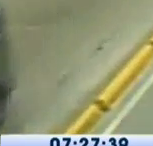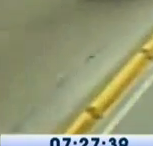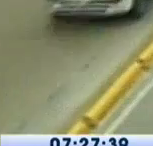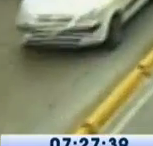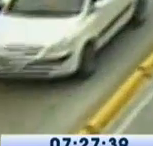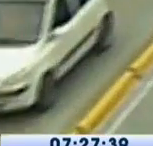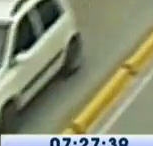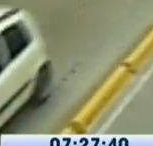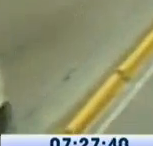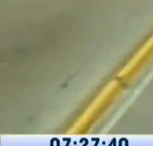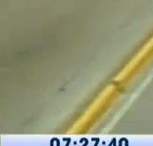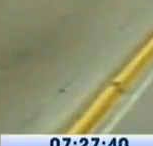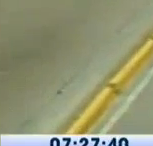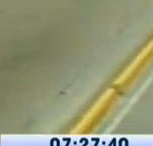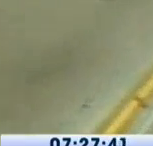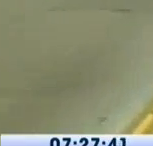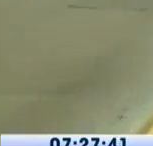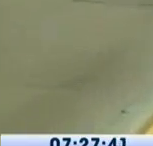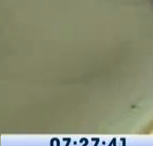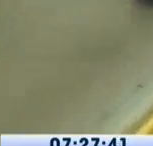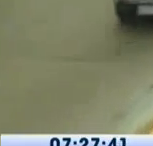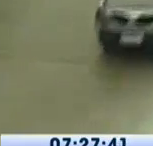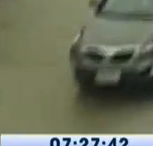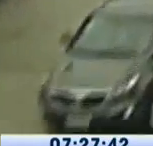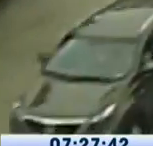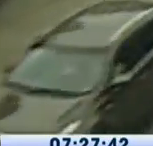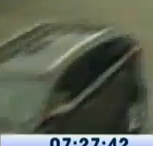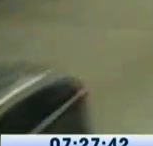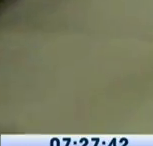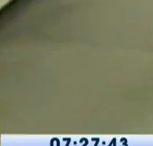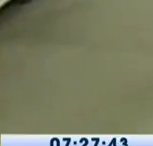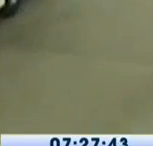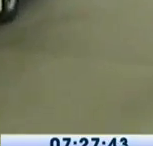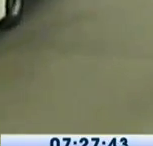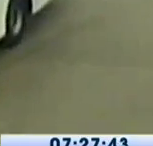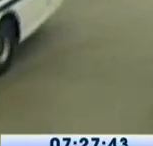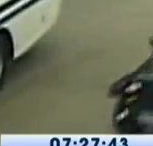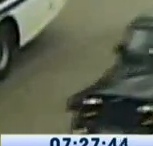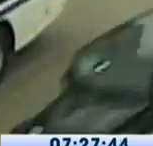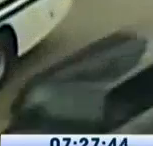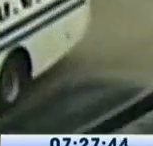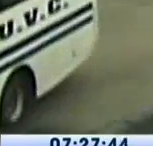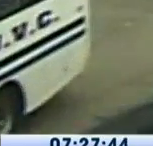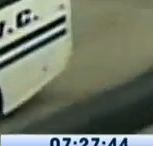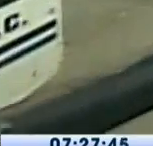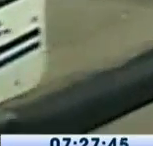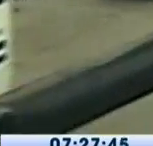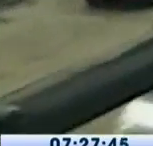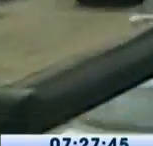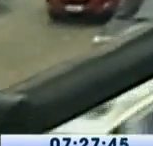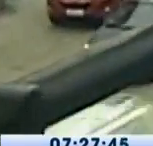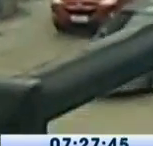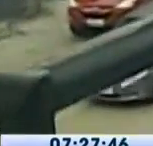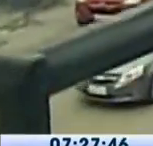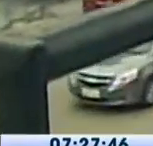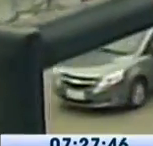Y algo similar ocurrió la noche del domingo, pero que lamentablemente terminó con un resultado